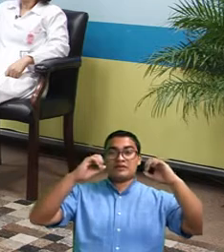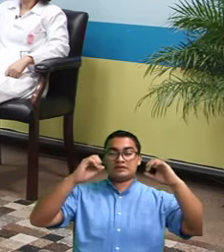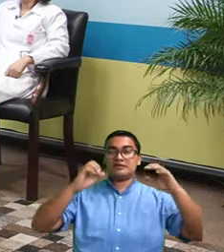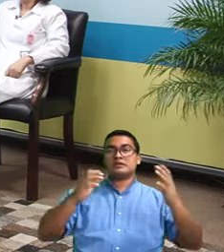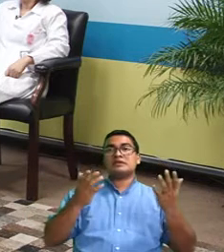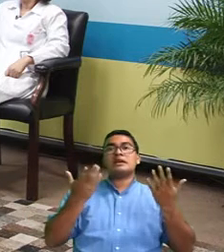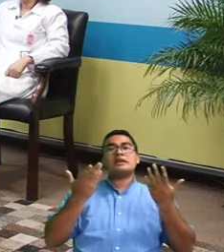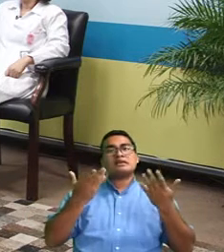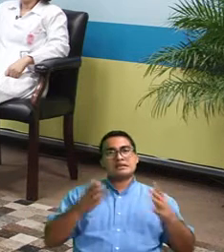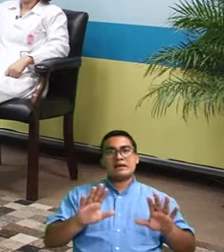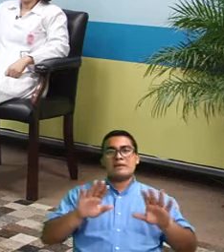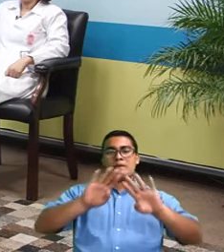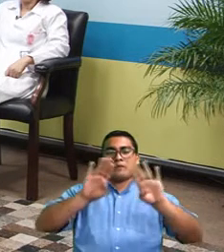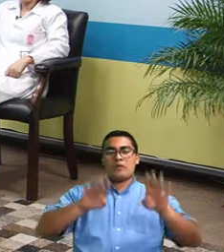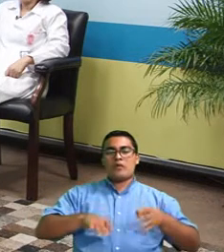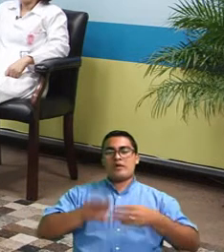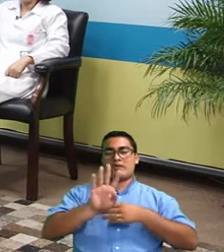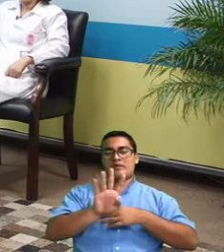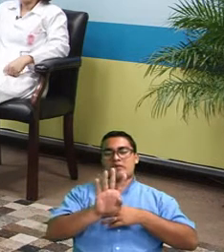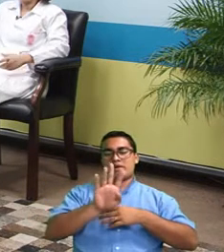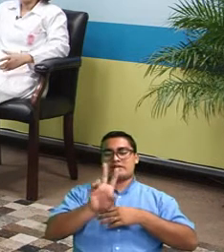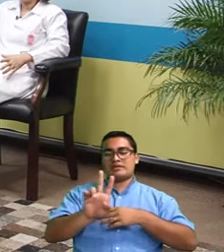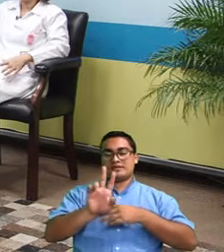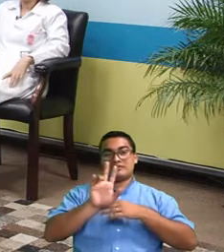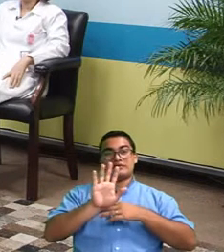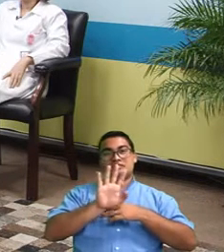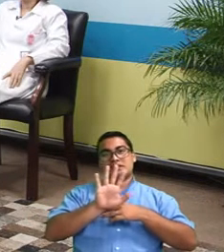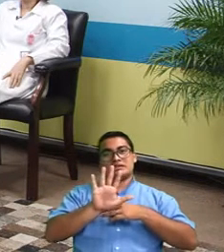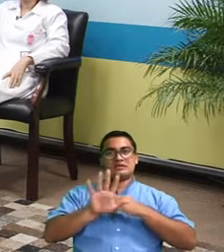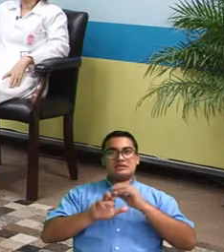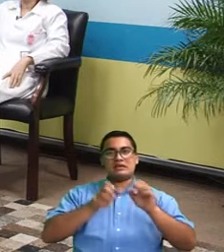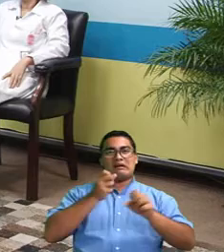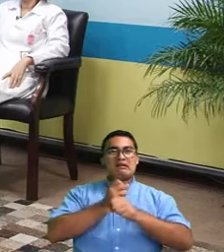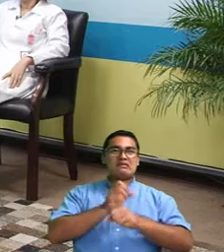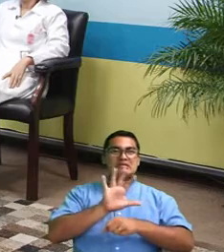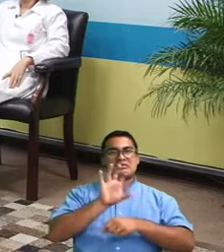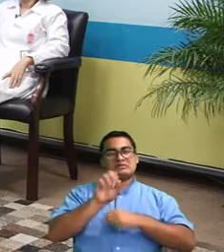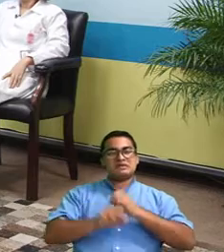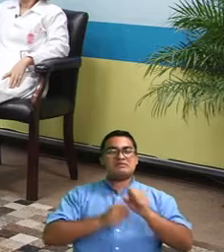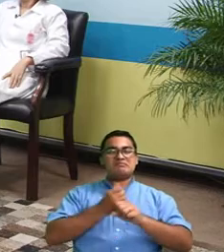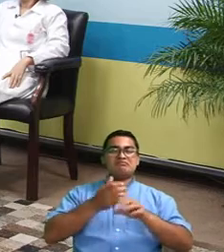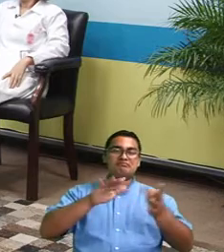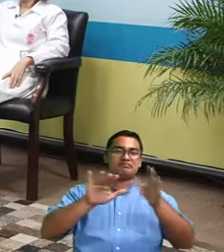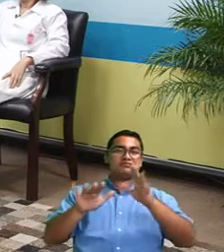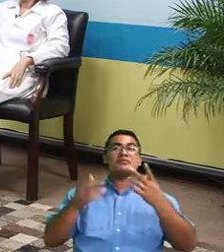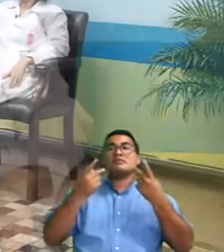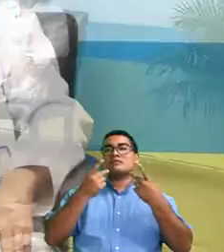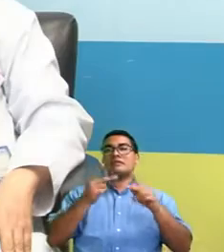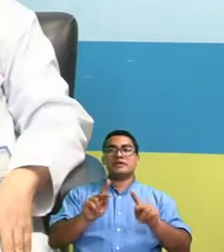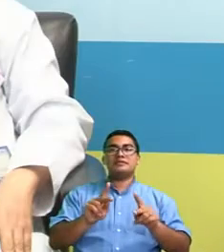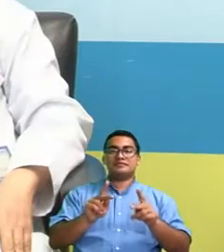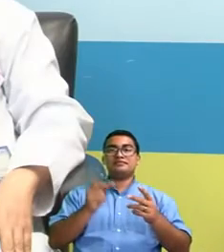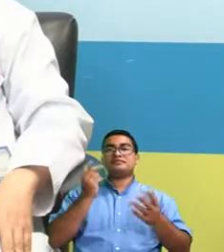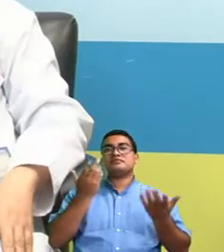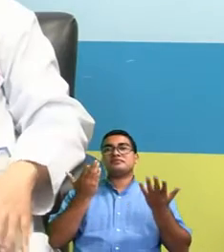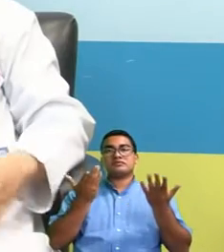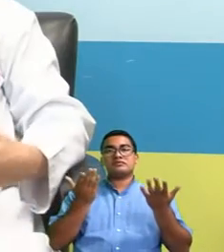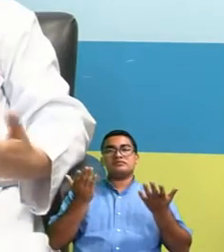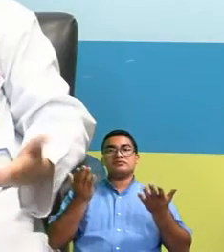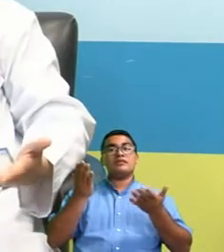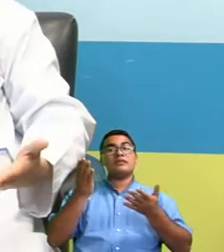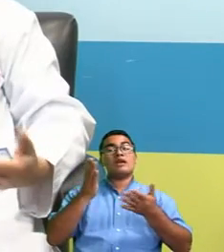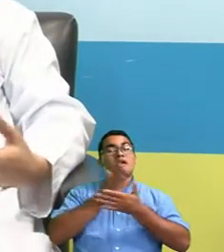ya en mujeres mayores de 45 años, alrededor de los 45, 50 años. Pero pues obviamente que hay